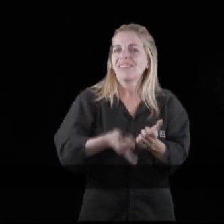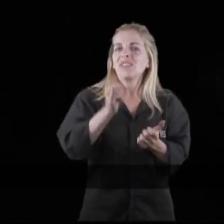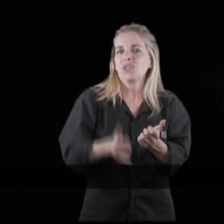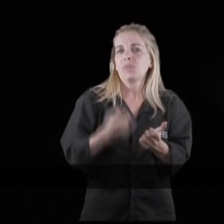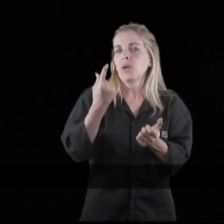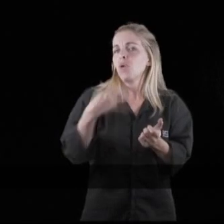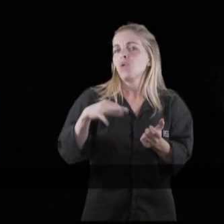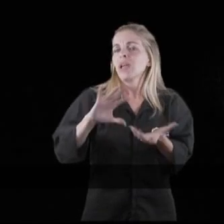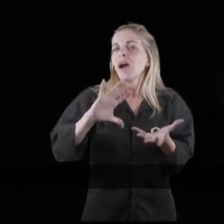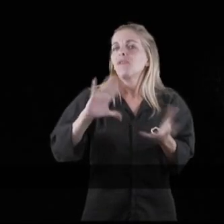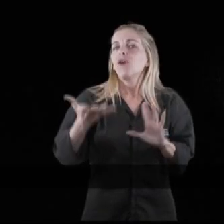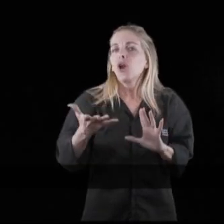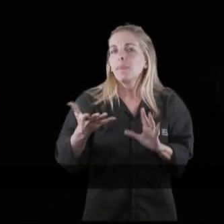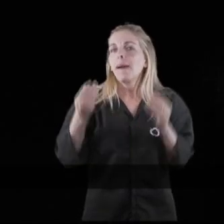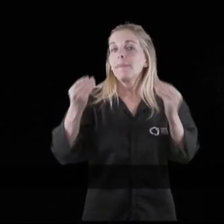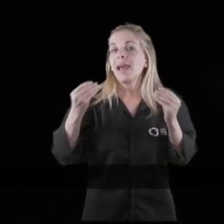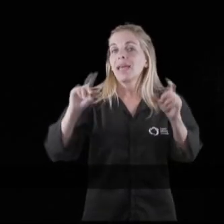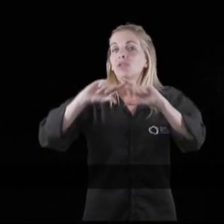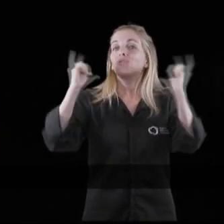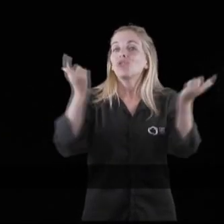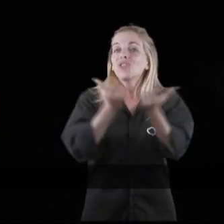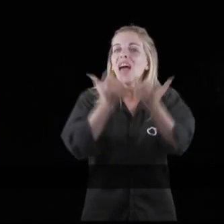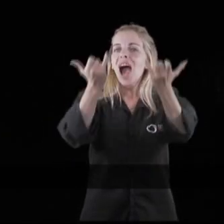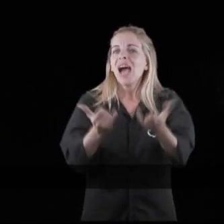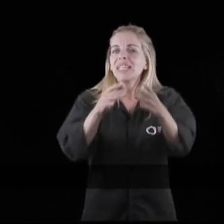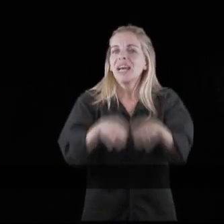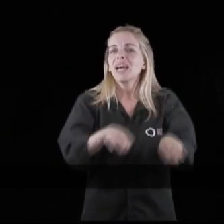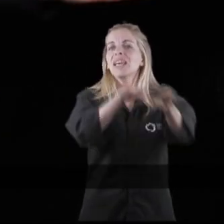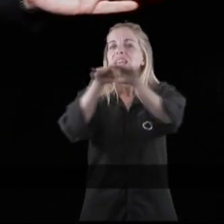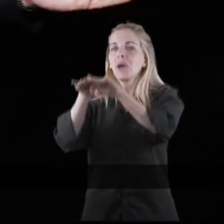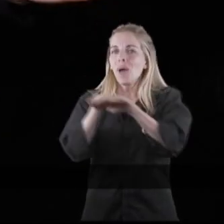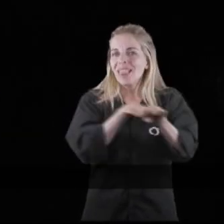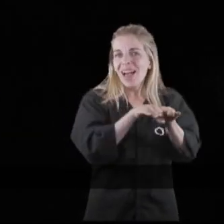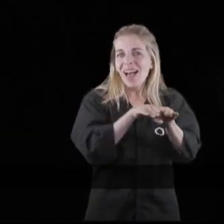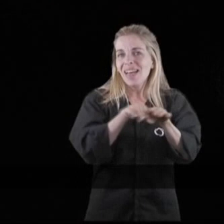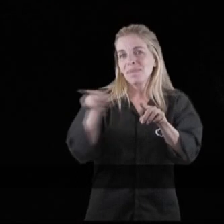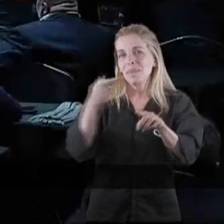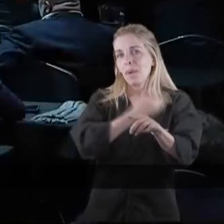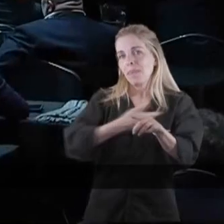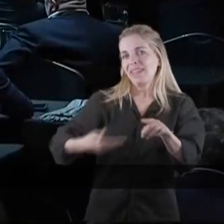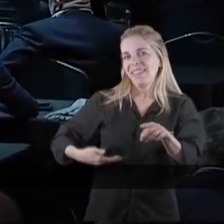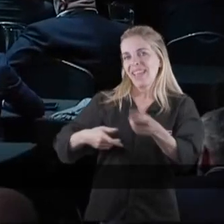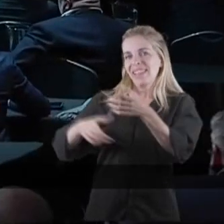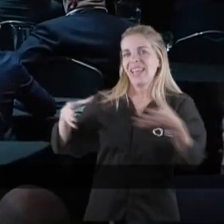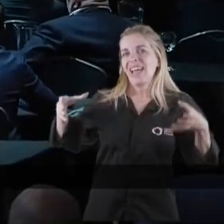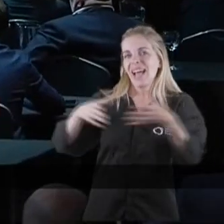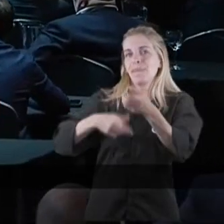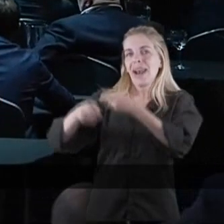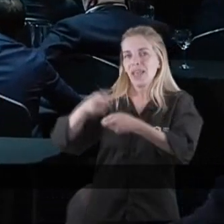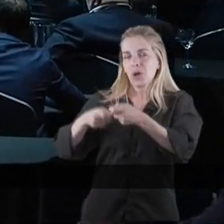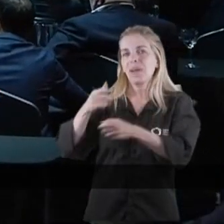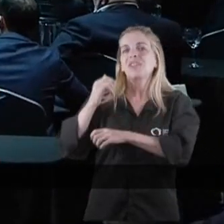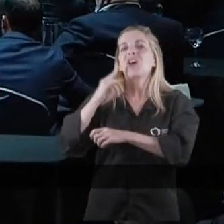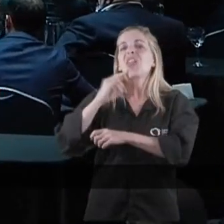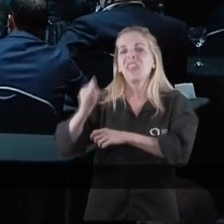tenemos para lograr una sociedad de mayor igualdad. Si, como dijo el presidente de CAME, estamos interesados